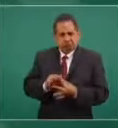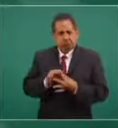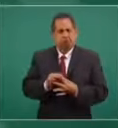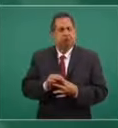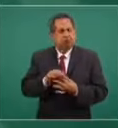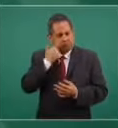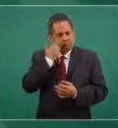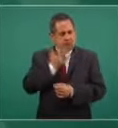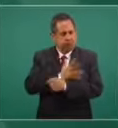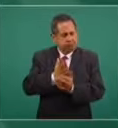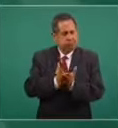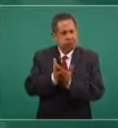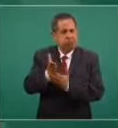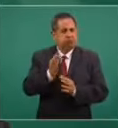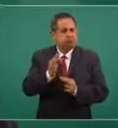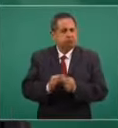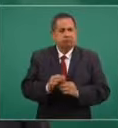principios.